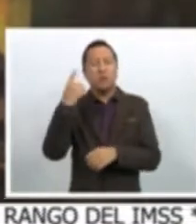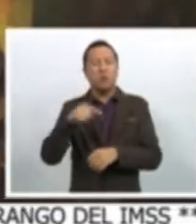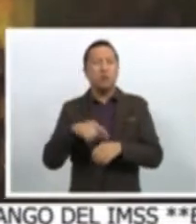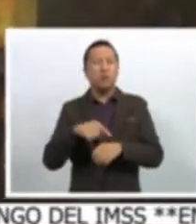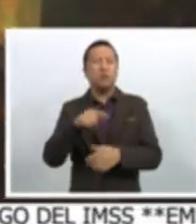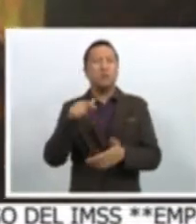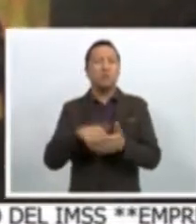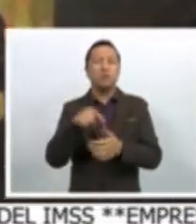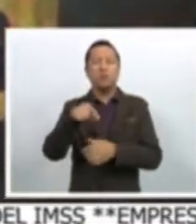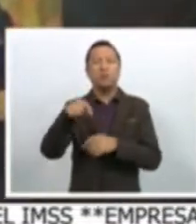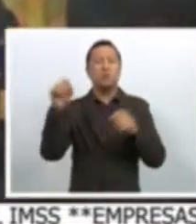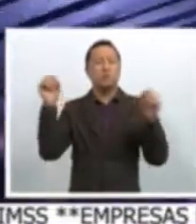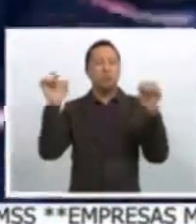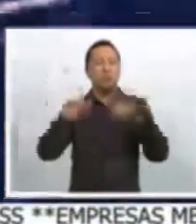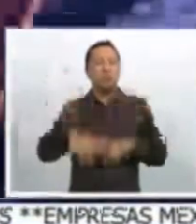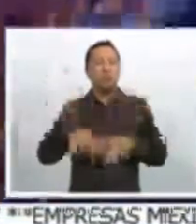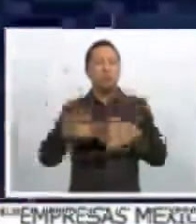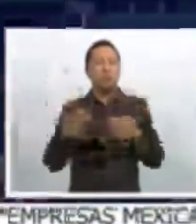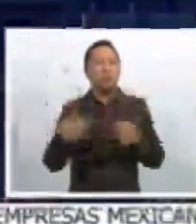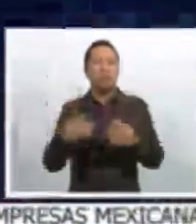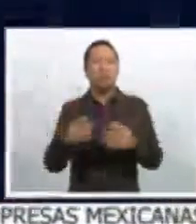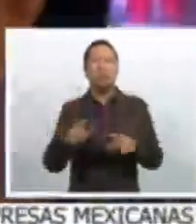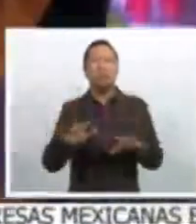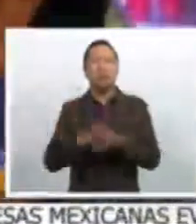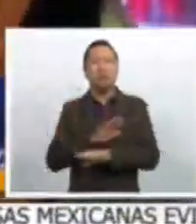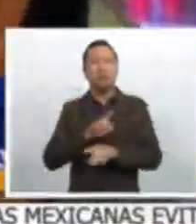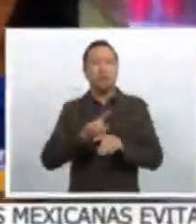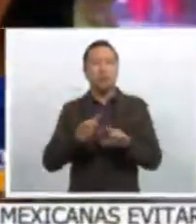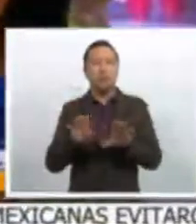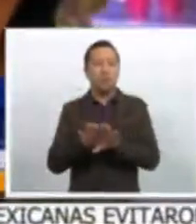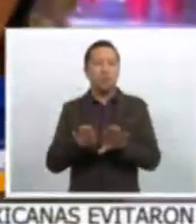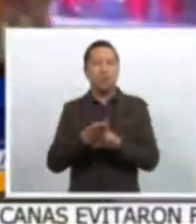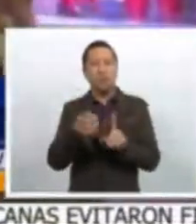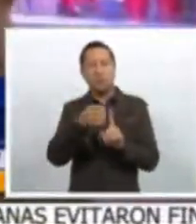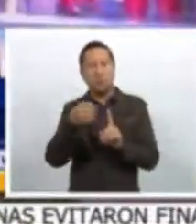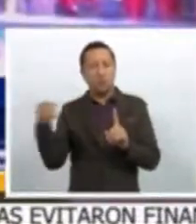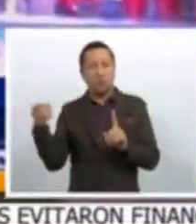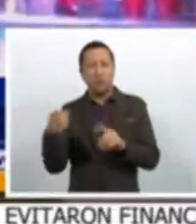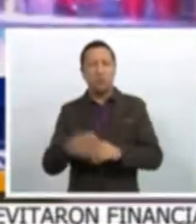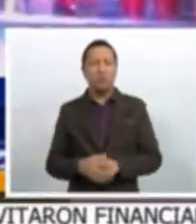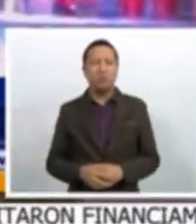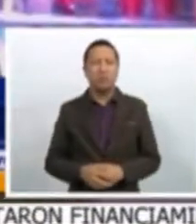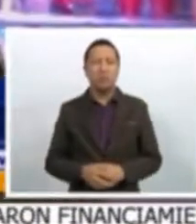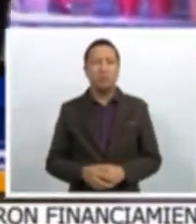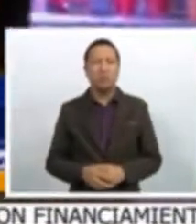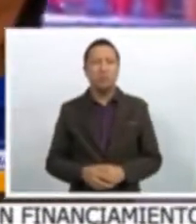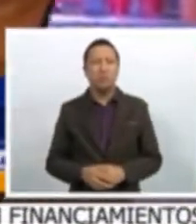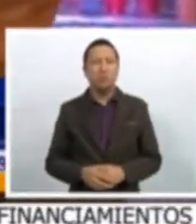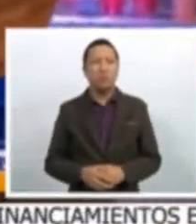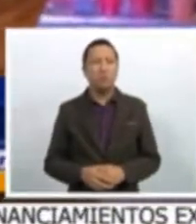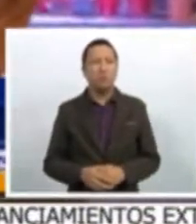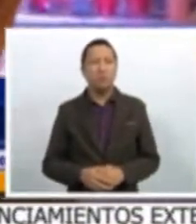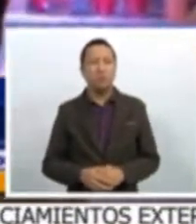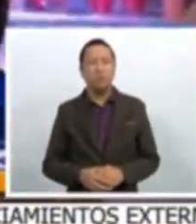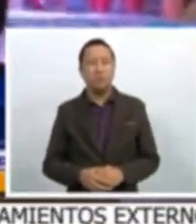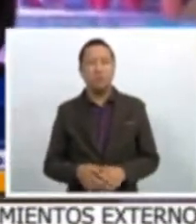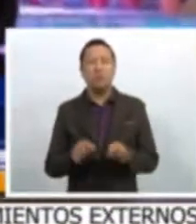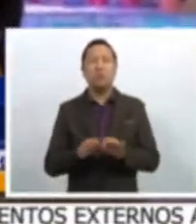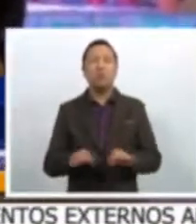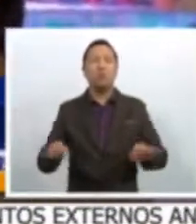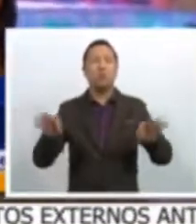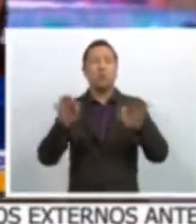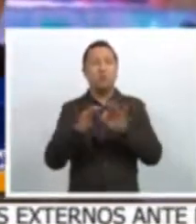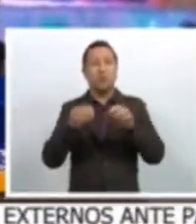común acuerdo con el sector empresarial y autoridades. Un buen comportamiento en cuanto al tema de las reservaciones. Tenemos un